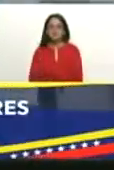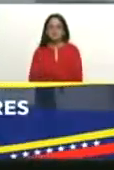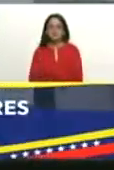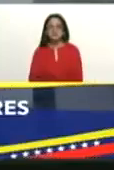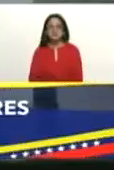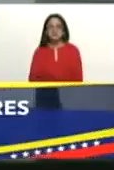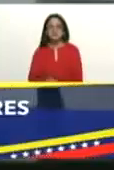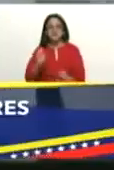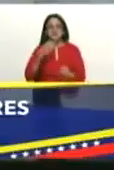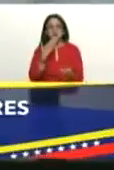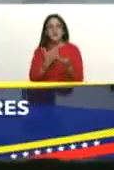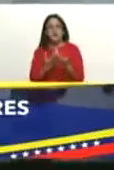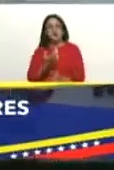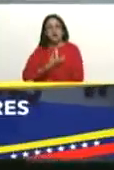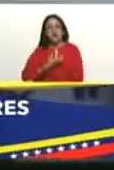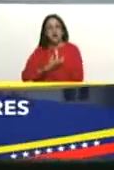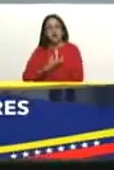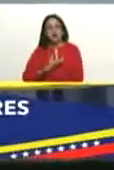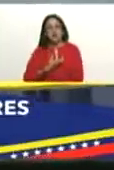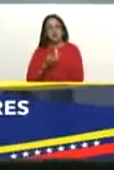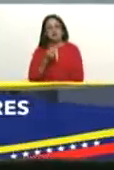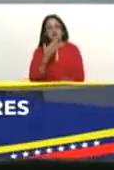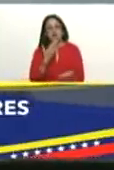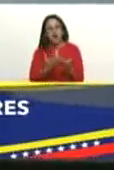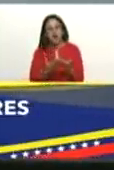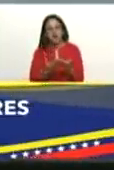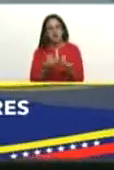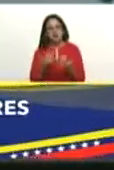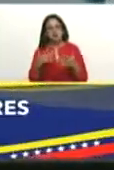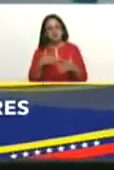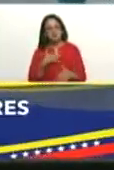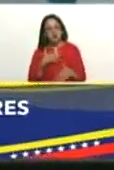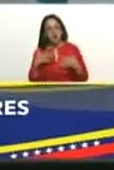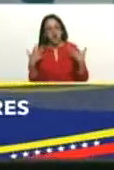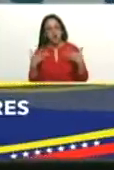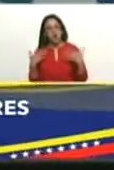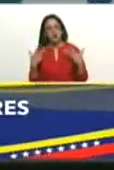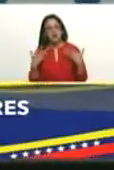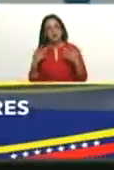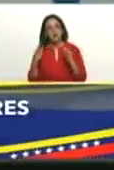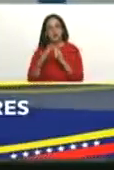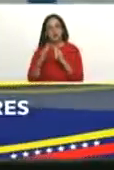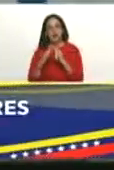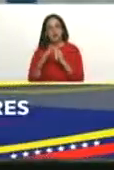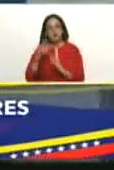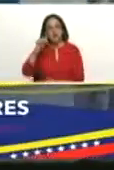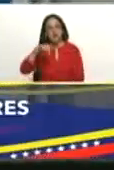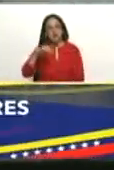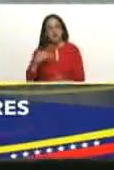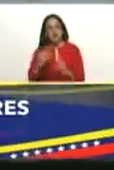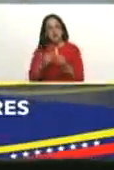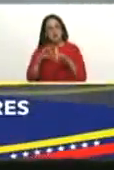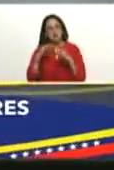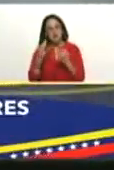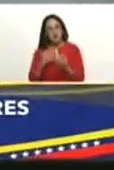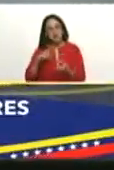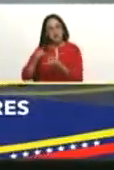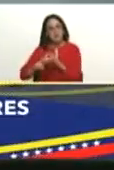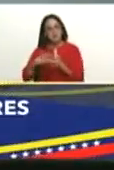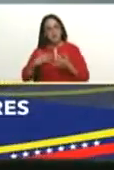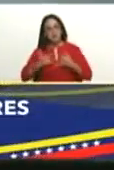Vale, bueno, gracias, alcalde, señor presidente. Muchísimas gracias. Estamos muy contentos por esta vivienda aquí con mi familia, mi esposa, mis